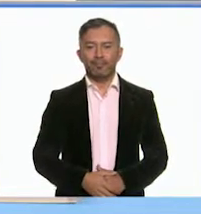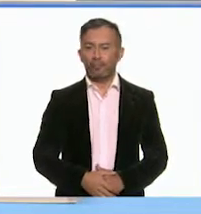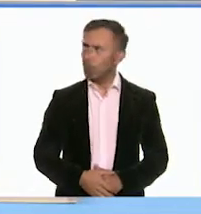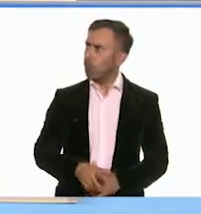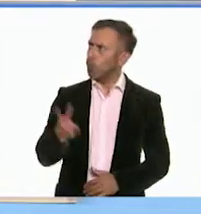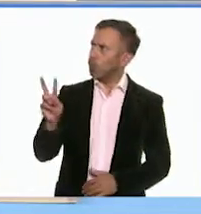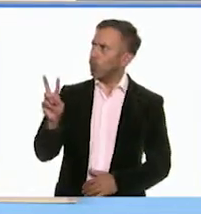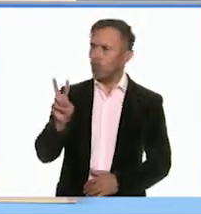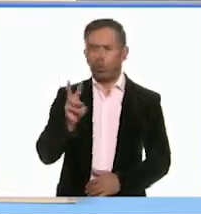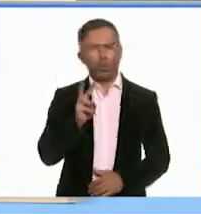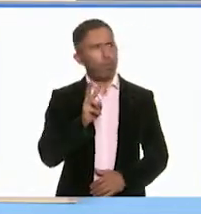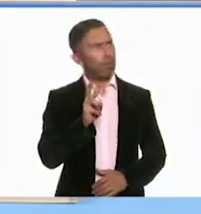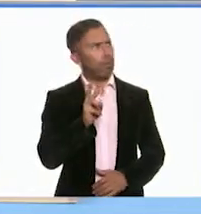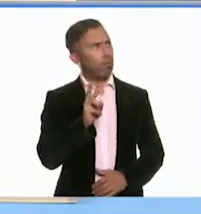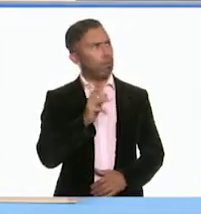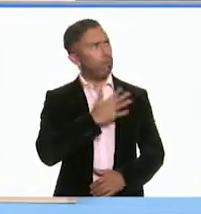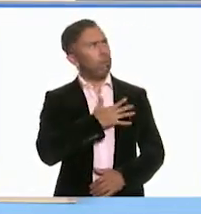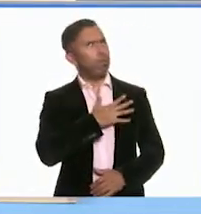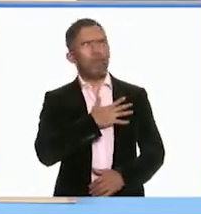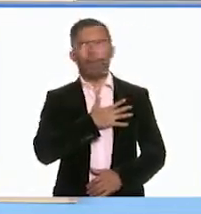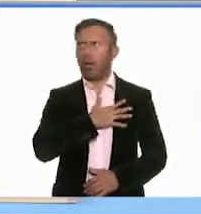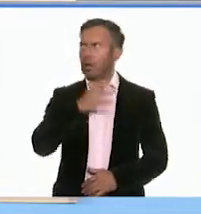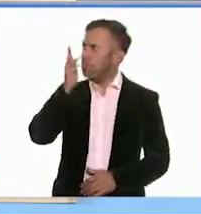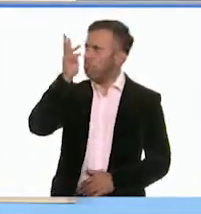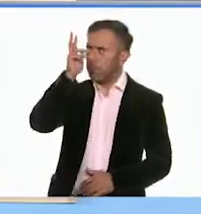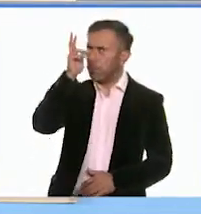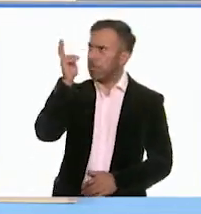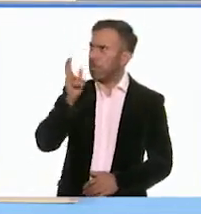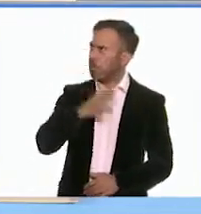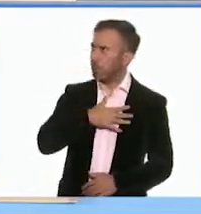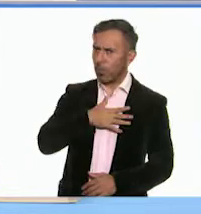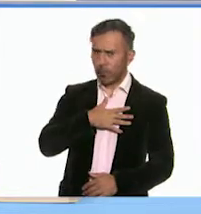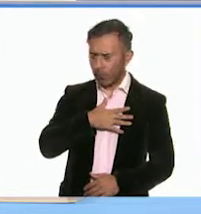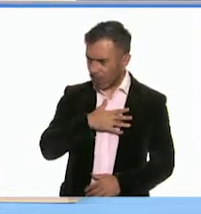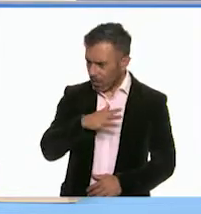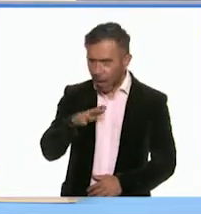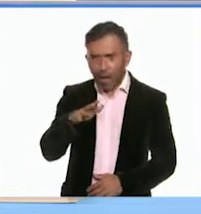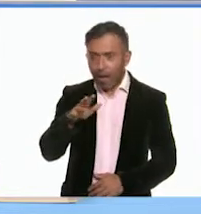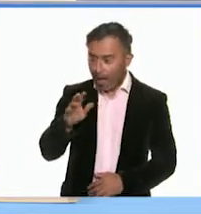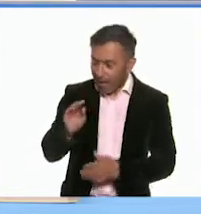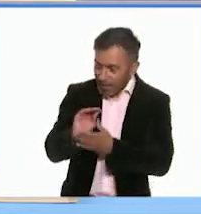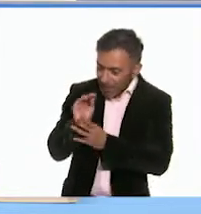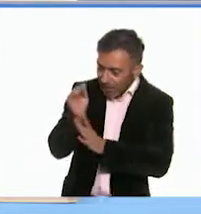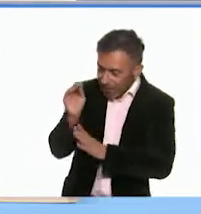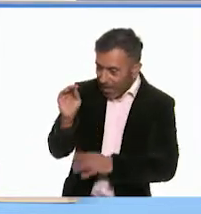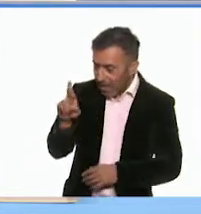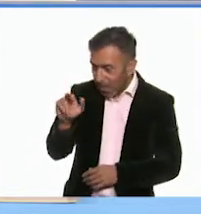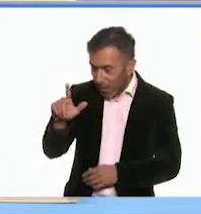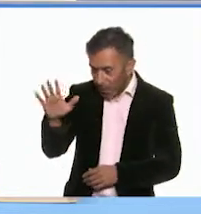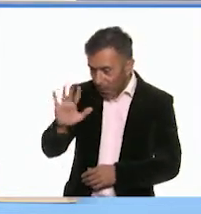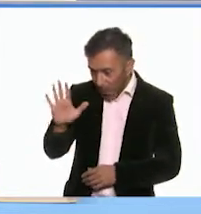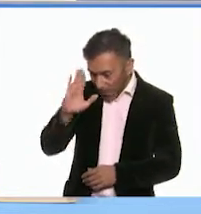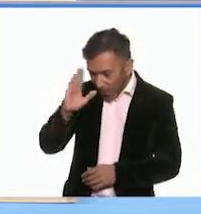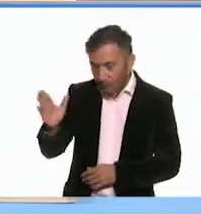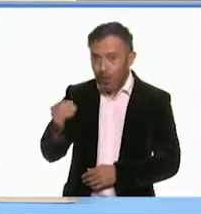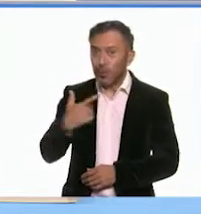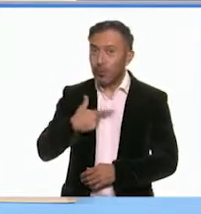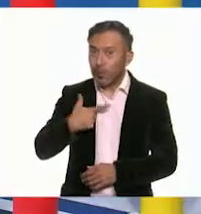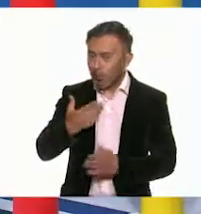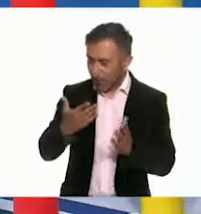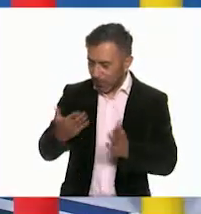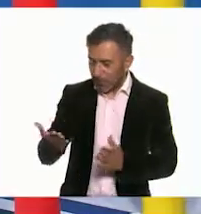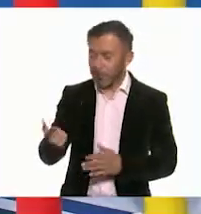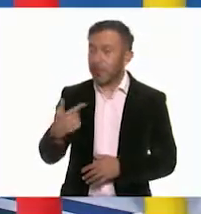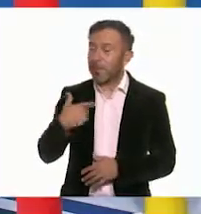¿Alguien preguntó por Miguel Hidalgo? ¡Hola, Raúl! ¡Qué gusto que estés con nosotras!